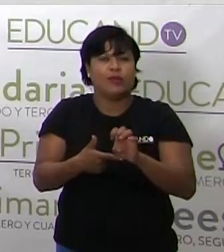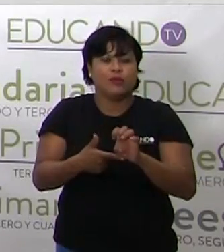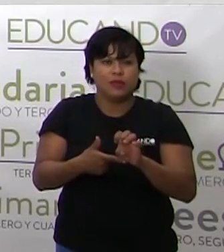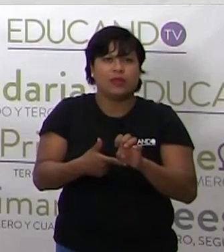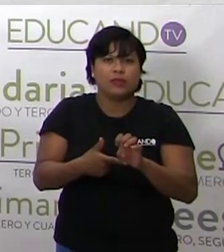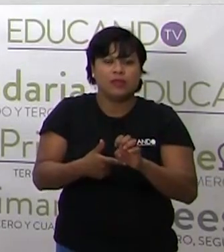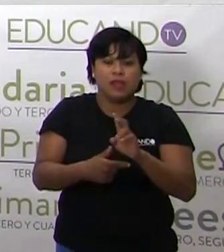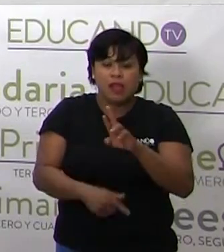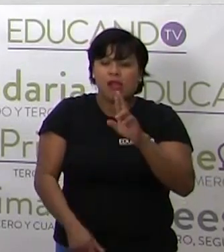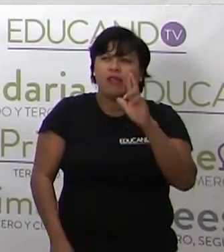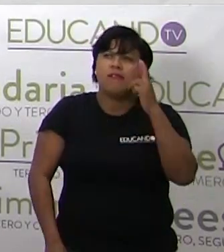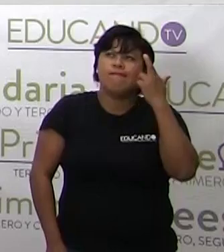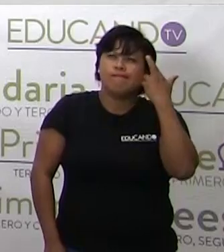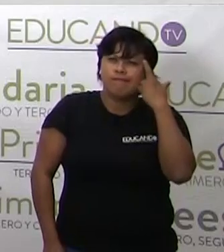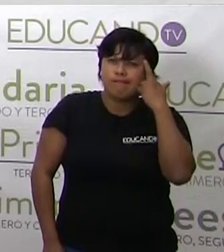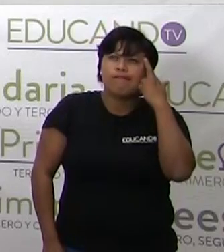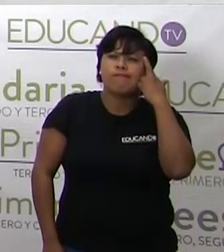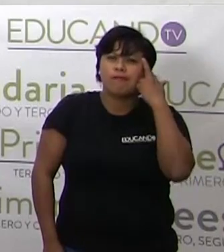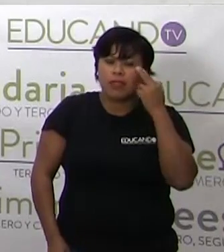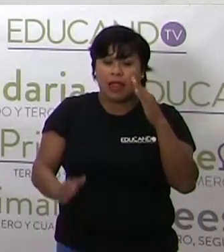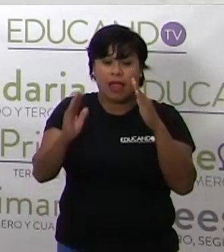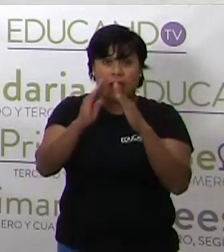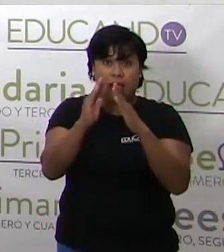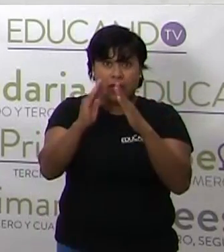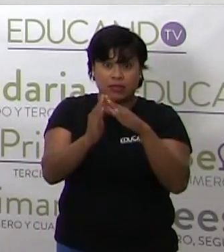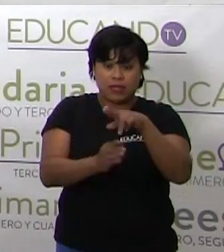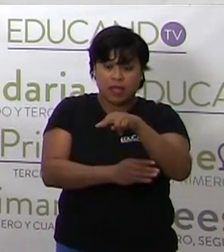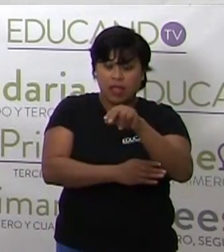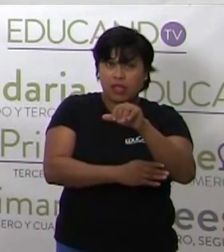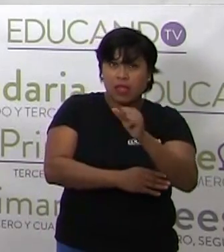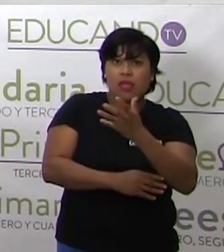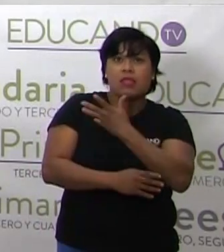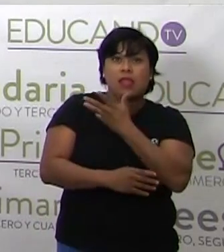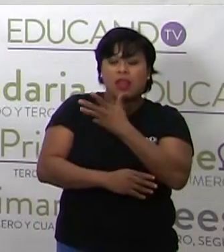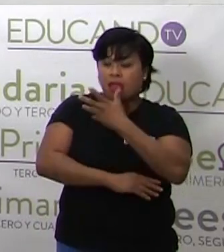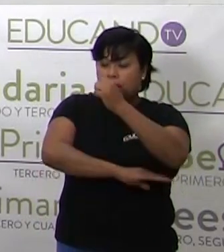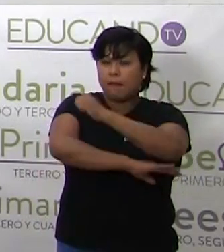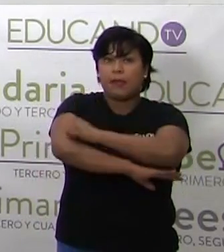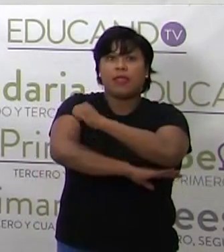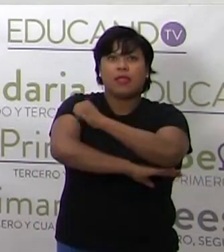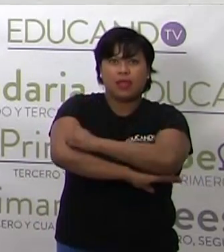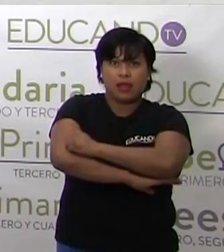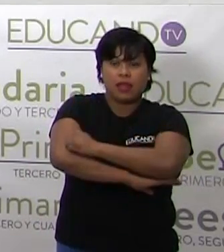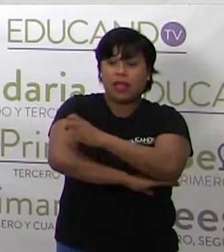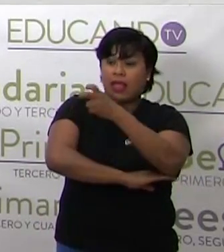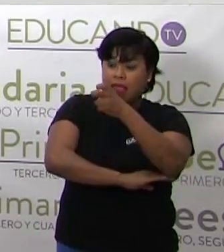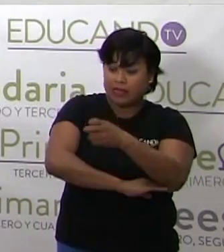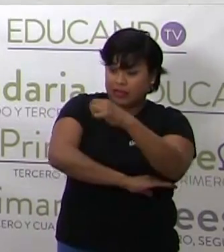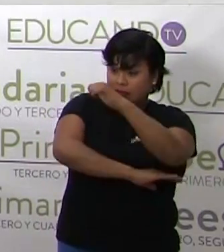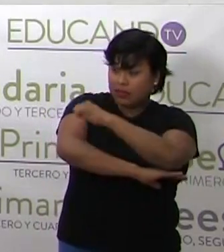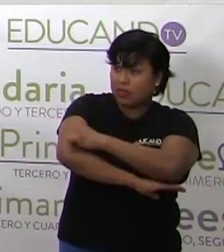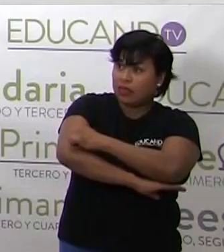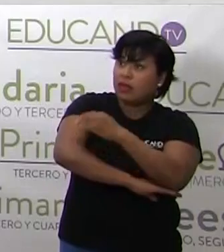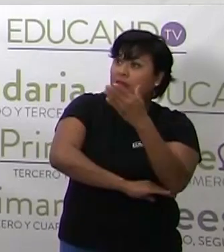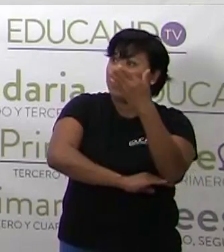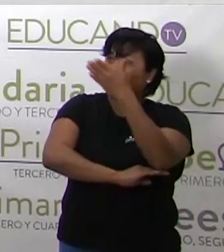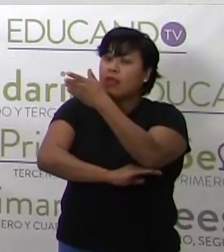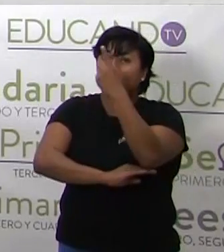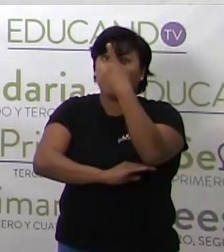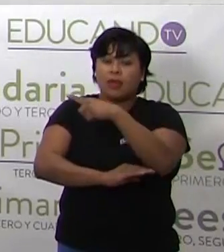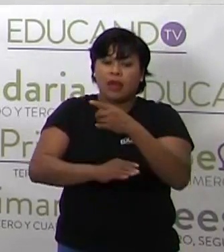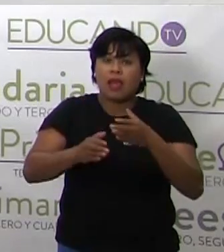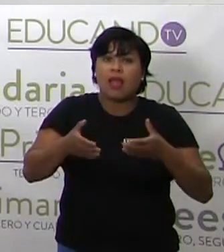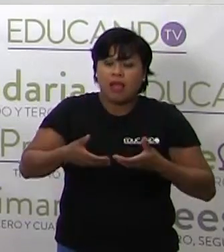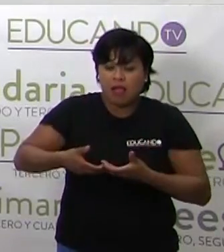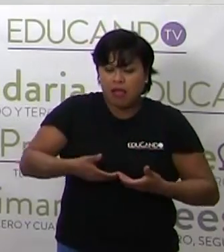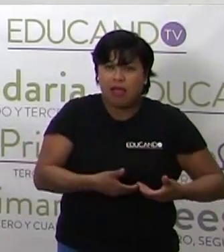Entonces recordó, la casa de Ana tenía una ventana que daba hacia un